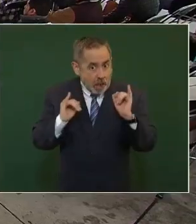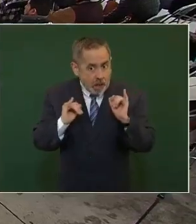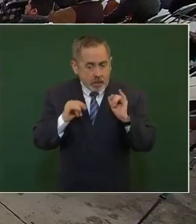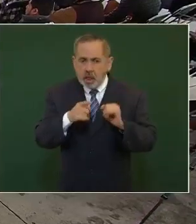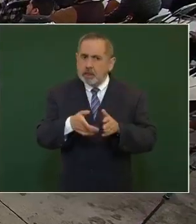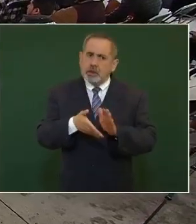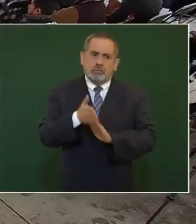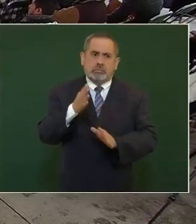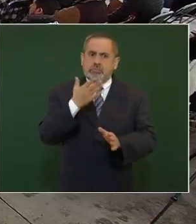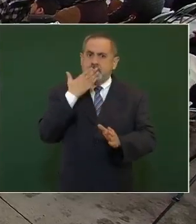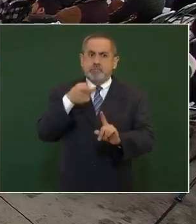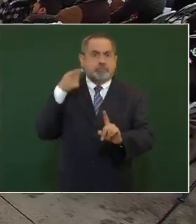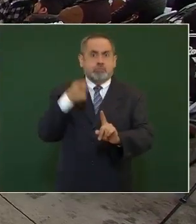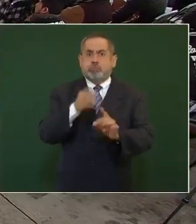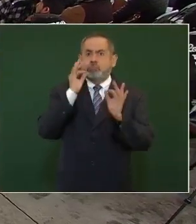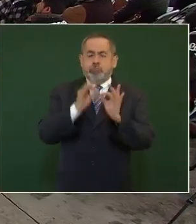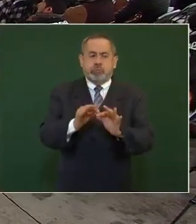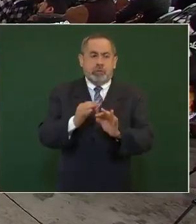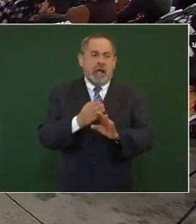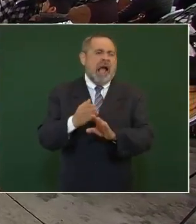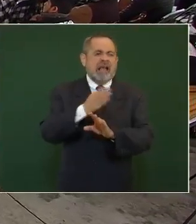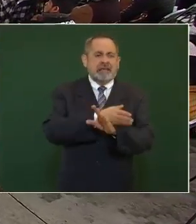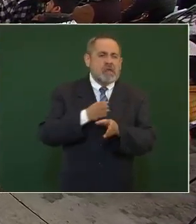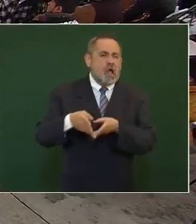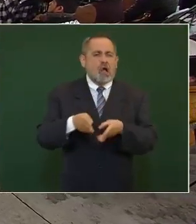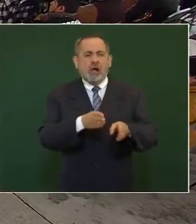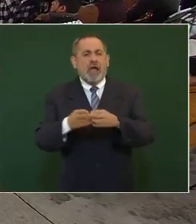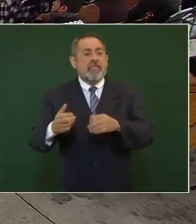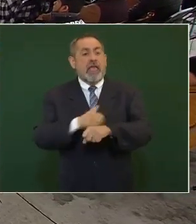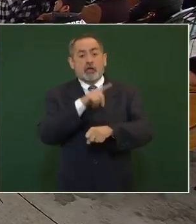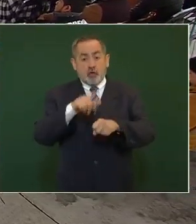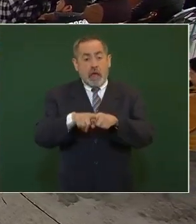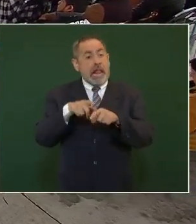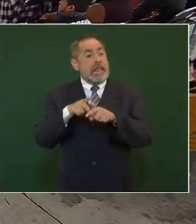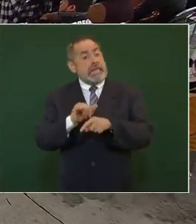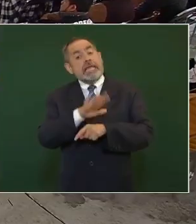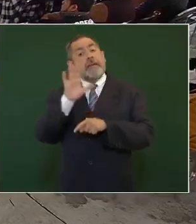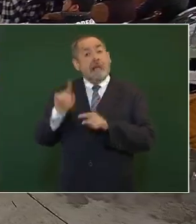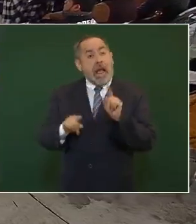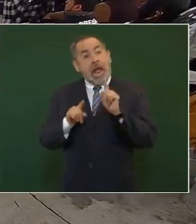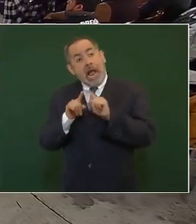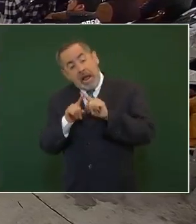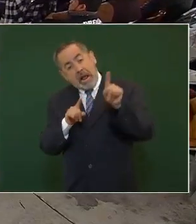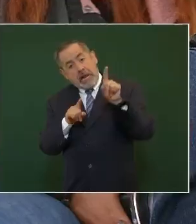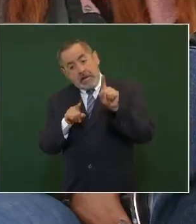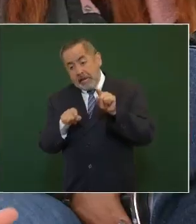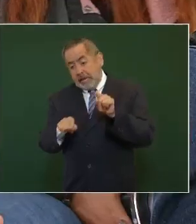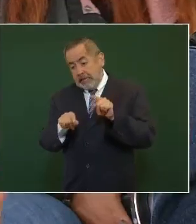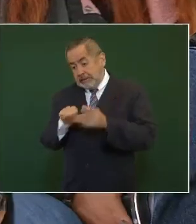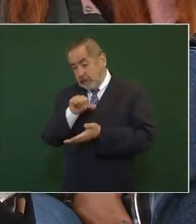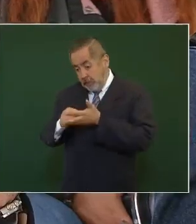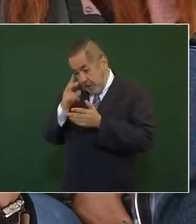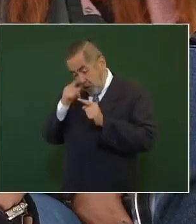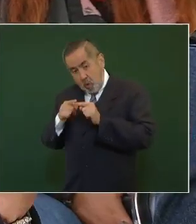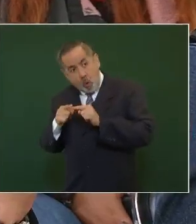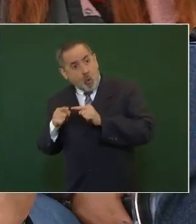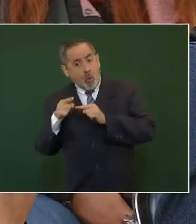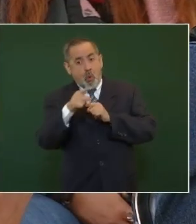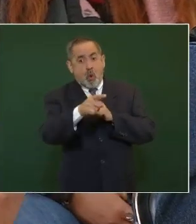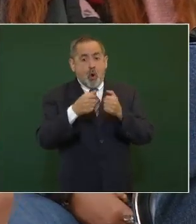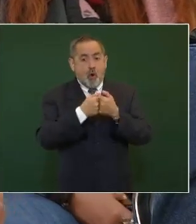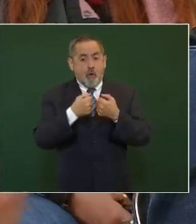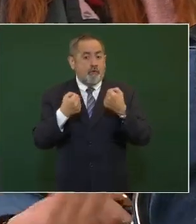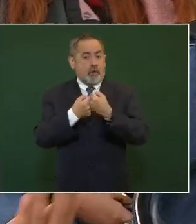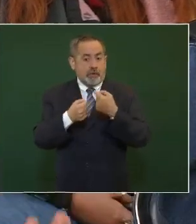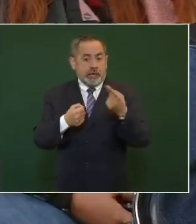que es un gran acierto. Antes se le llamaba la carretera nacional, era la que conectaba el centro de la Ciudad de México, la Ciudad de México con la